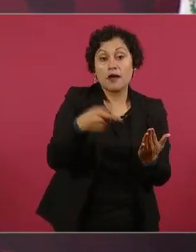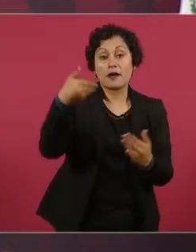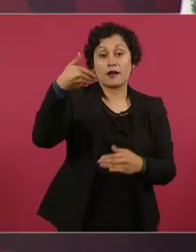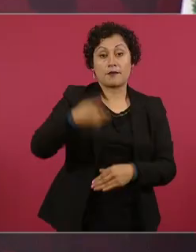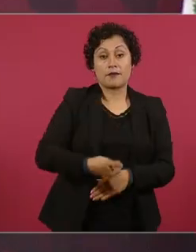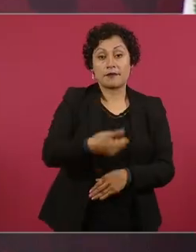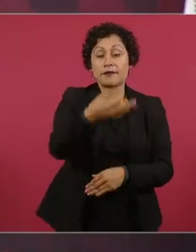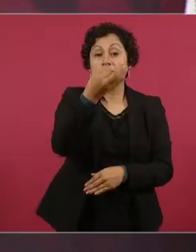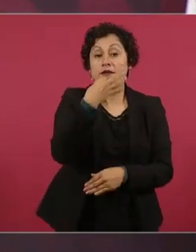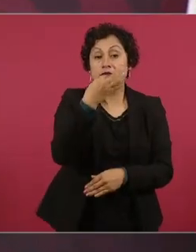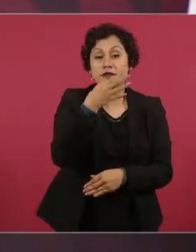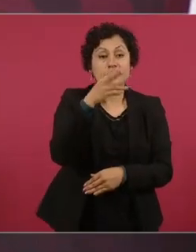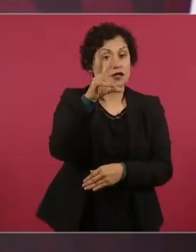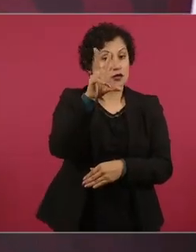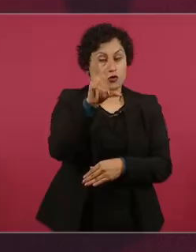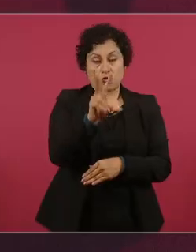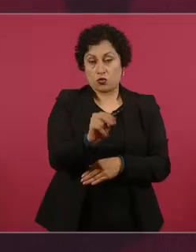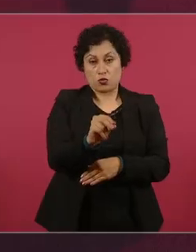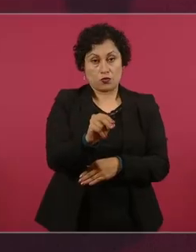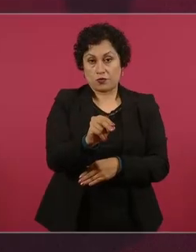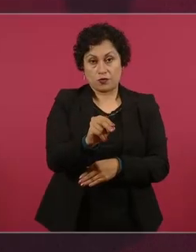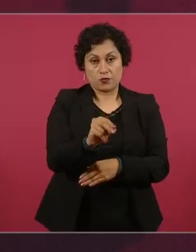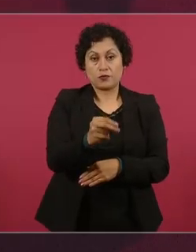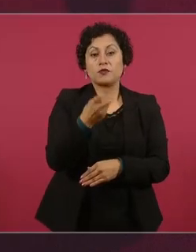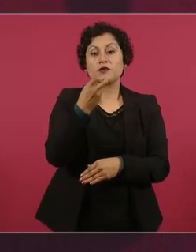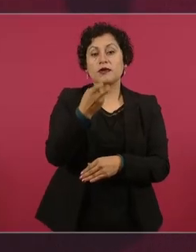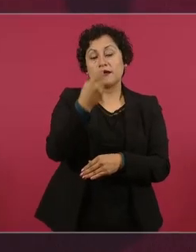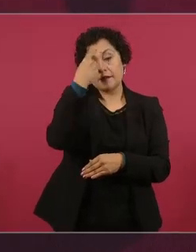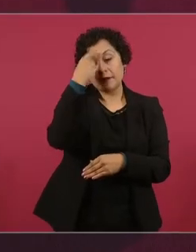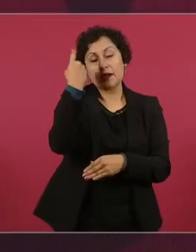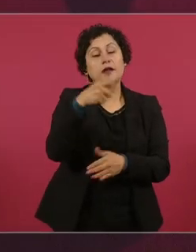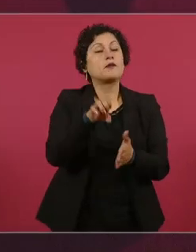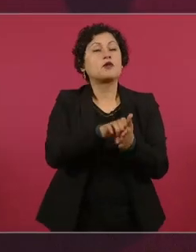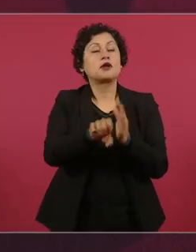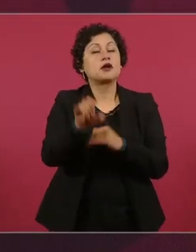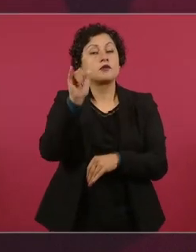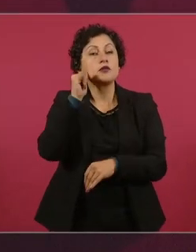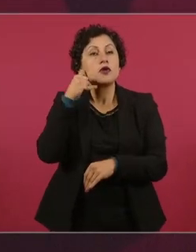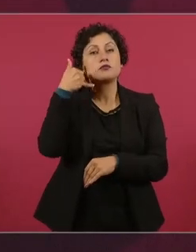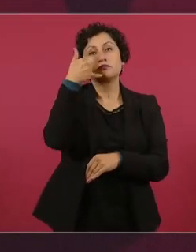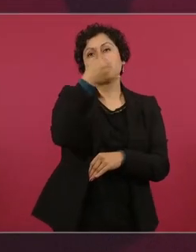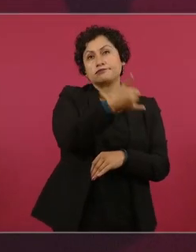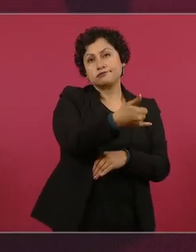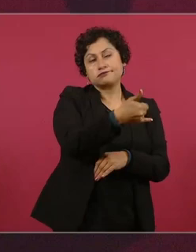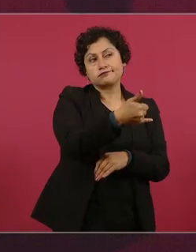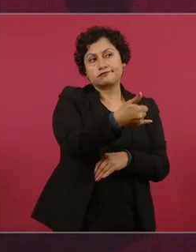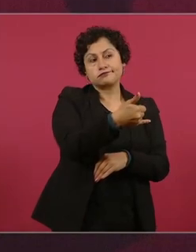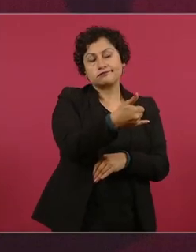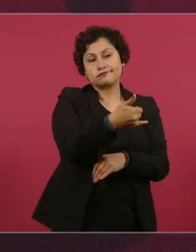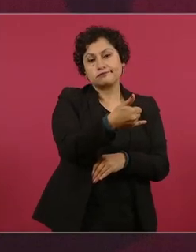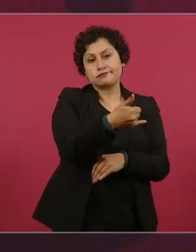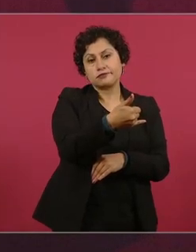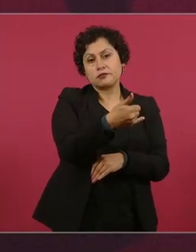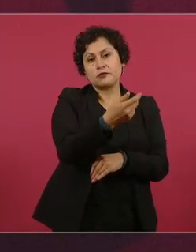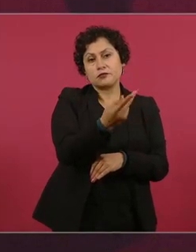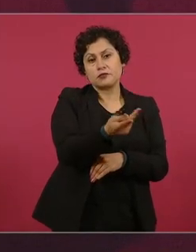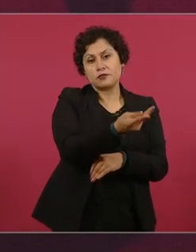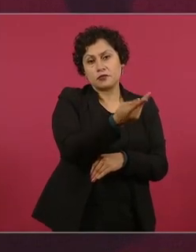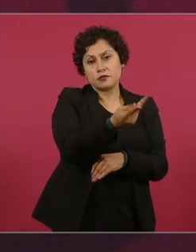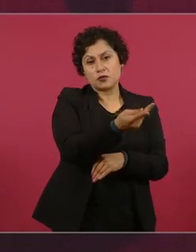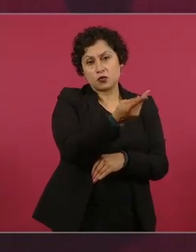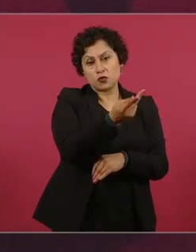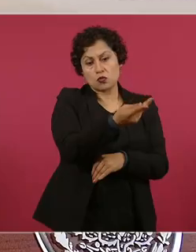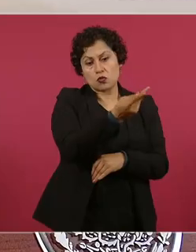era para saber, oiga, ¿me puede dar esta